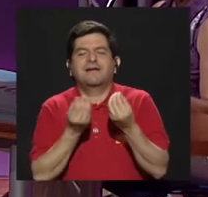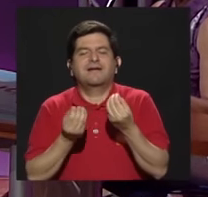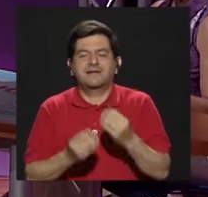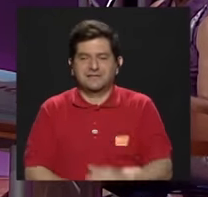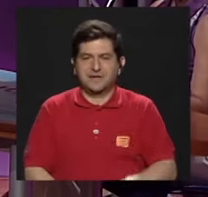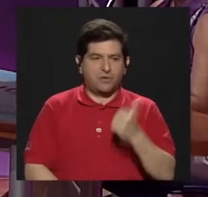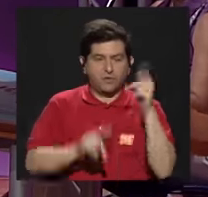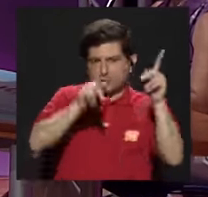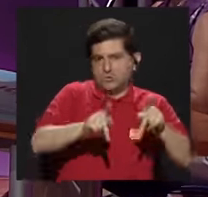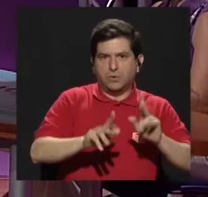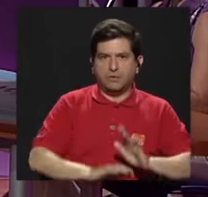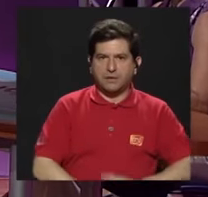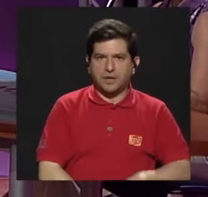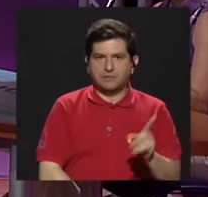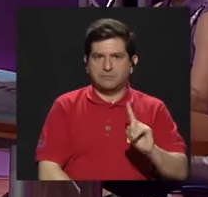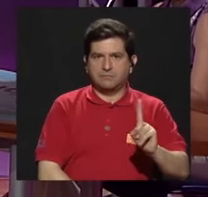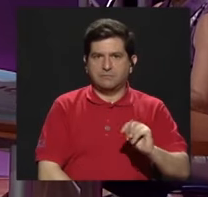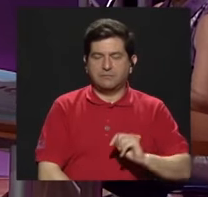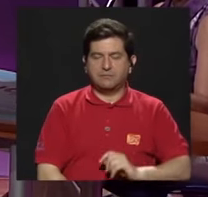etcétera, etcétera.